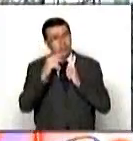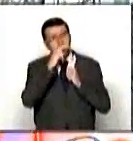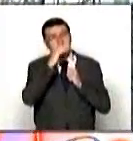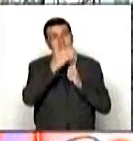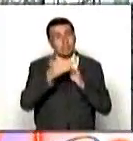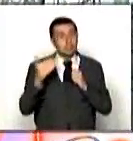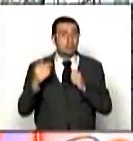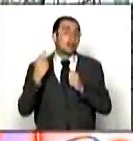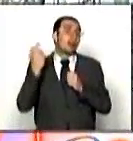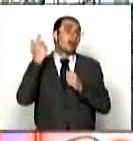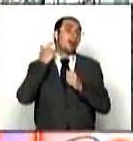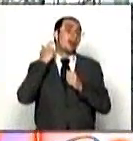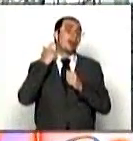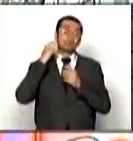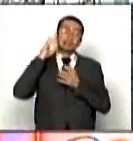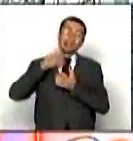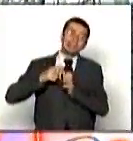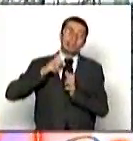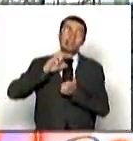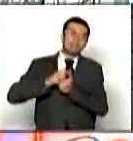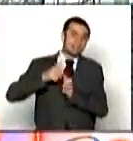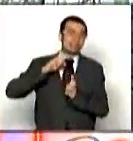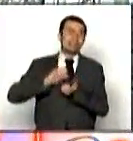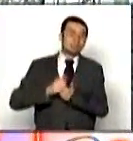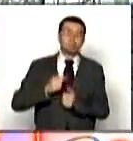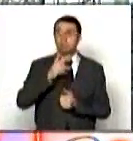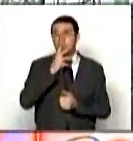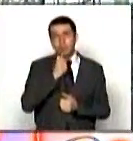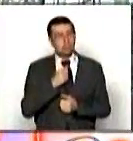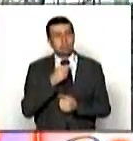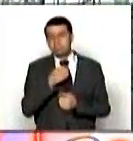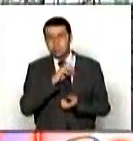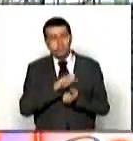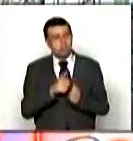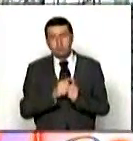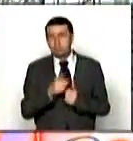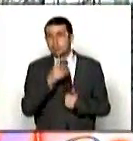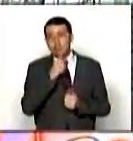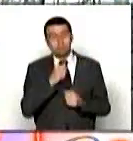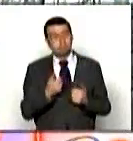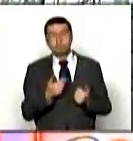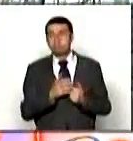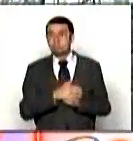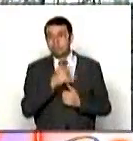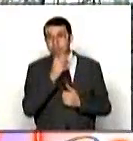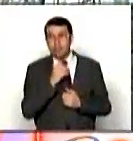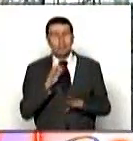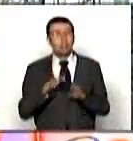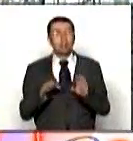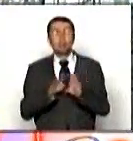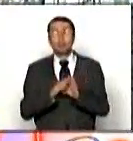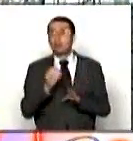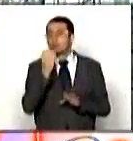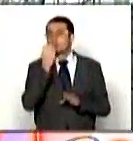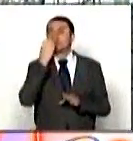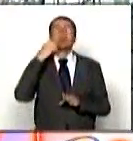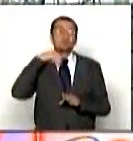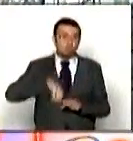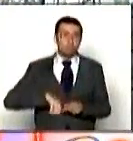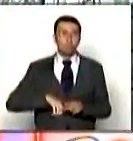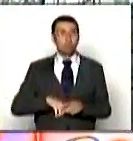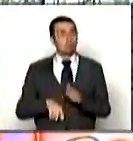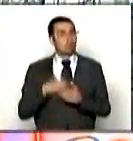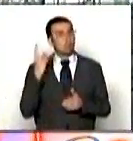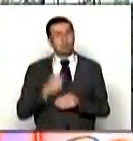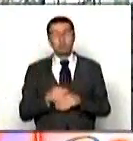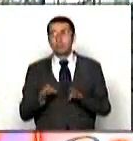los molares, ya no están saliendo de una manera adecuada, y es porque no masticamos bien. Las personas prácticamente tragamos como si fuéramos